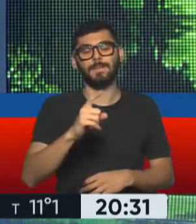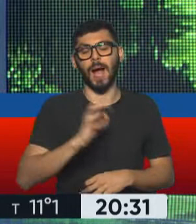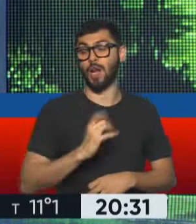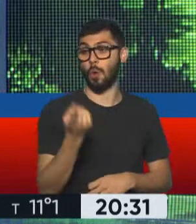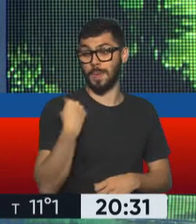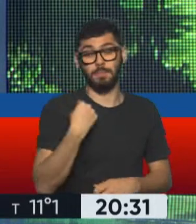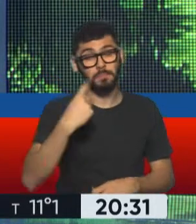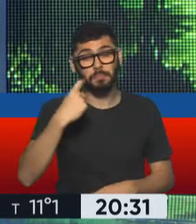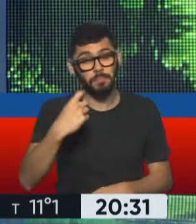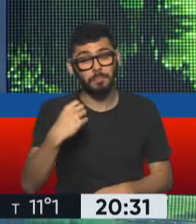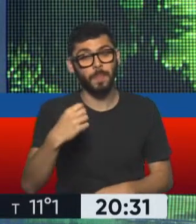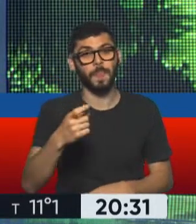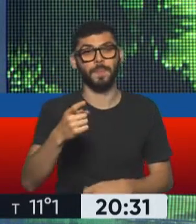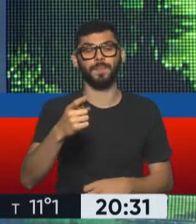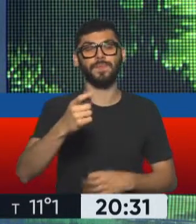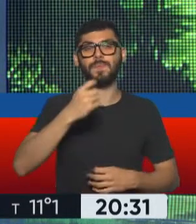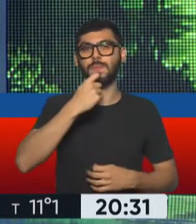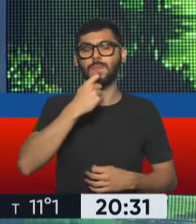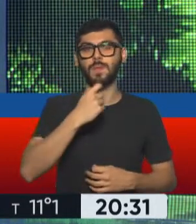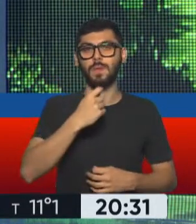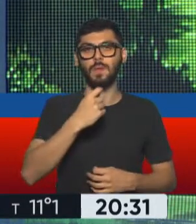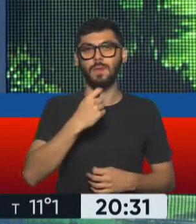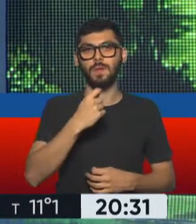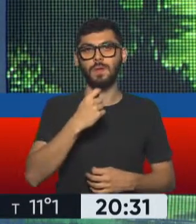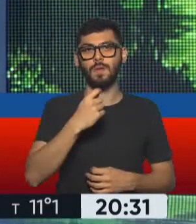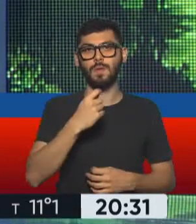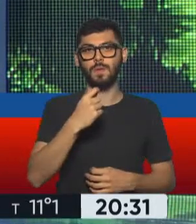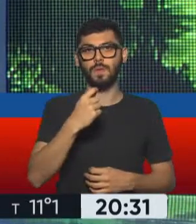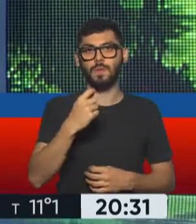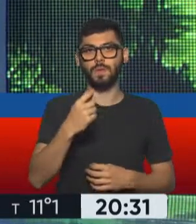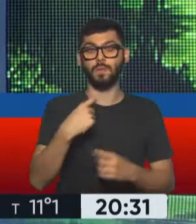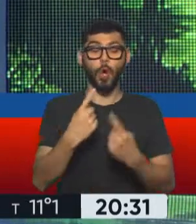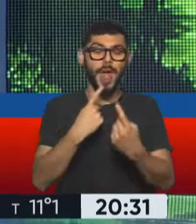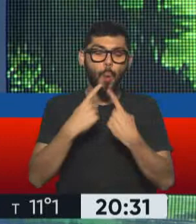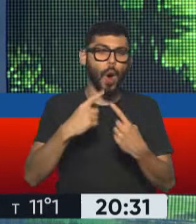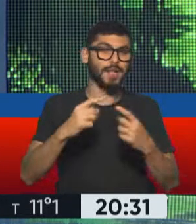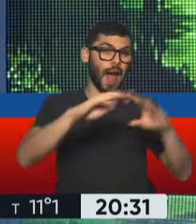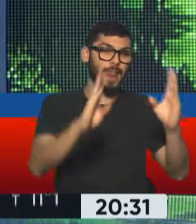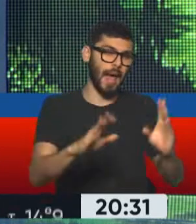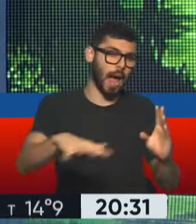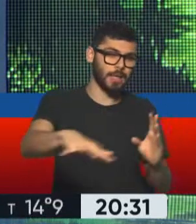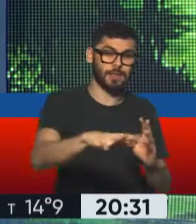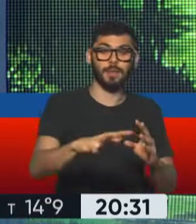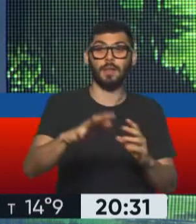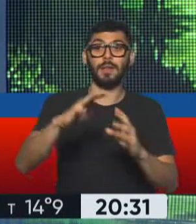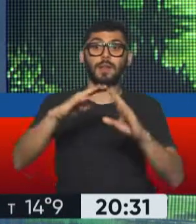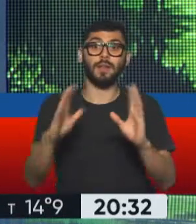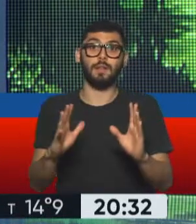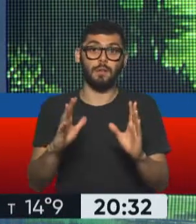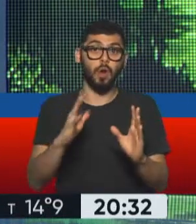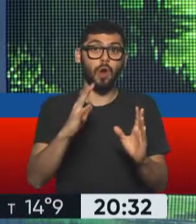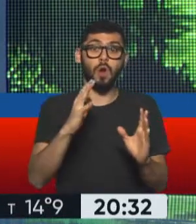repente empezamos a encontrar en la categoría que toma nuestra encuesta de hogares a amas de casa muchos más varones